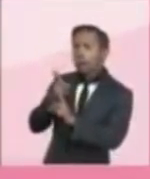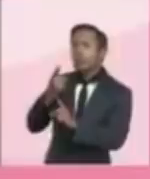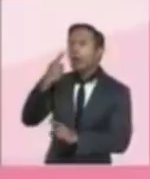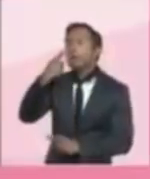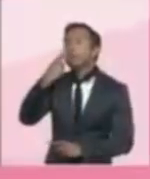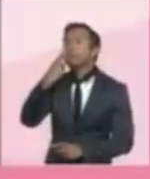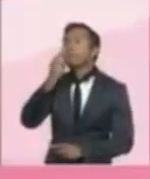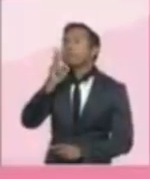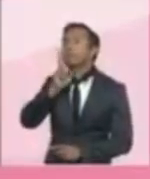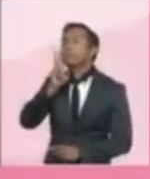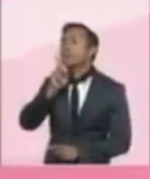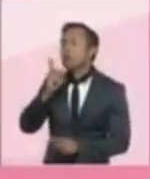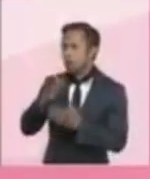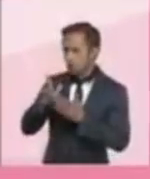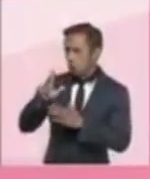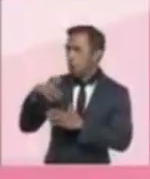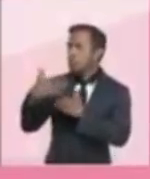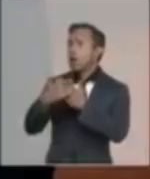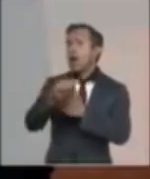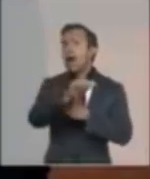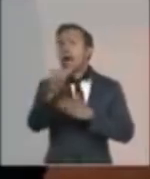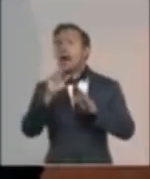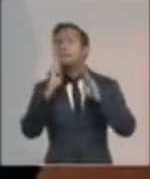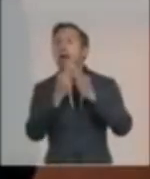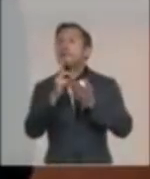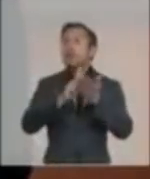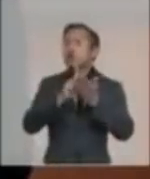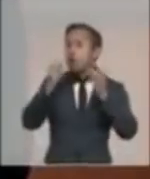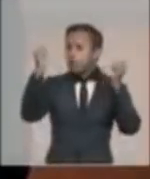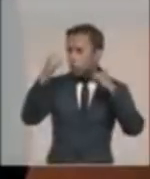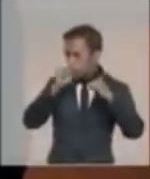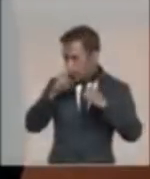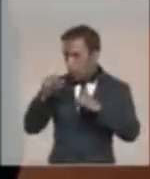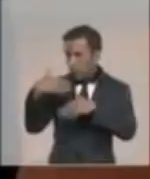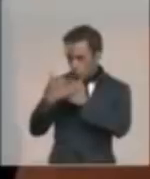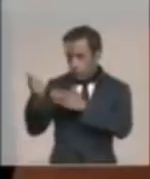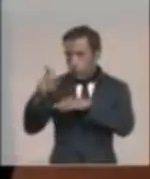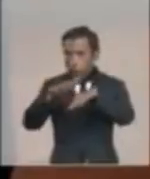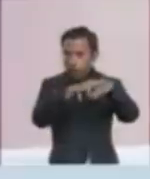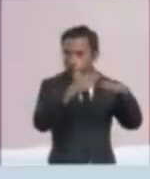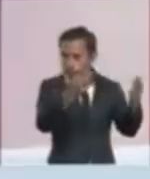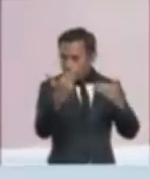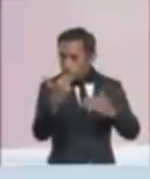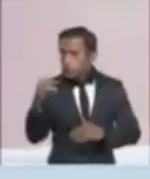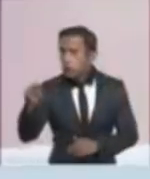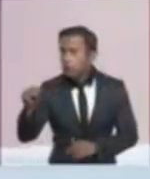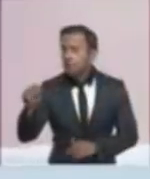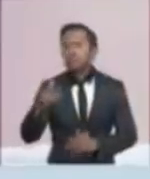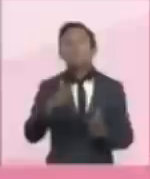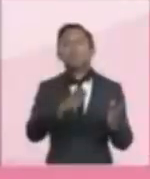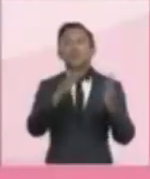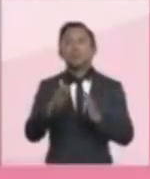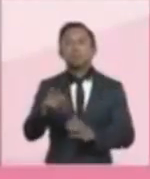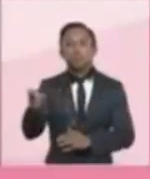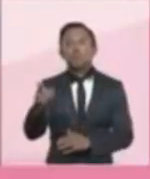¿Podrás también convocar a los narcos? ¿También los vas a convocar? Tiempo, Jaime Rodríguez Calderón, José Antonio Meade. Adelante. A ver, Andrés Manuel, no hay